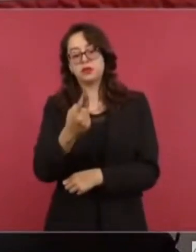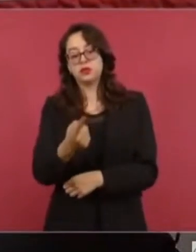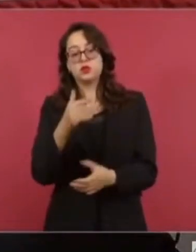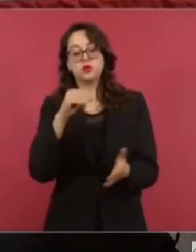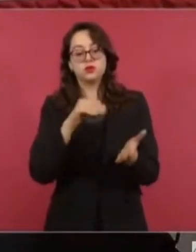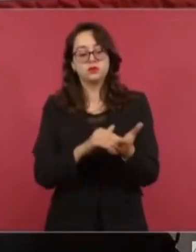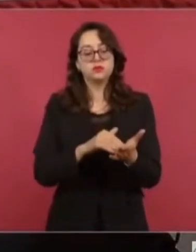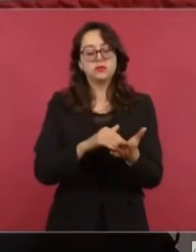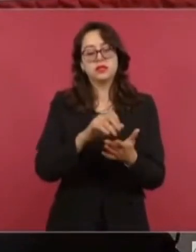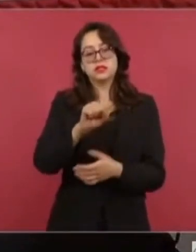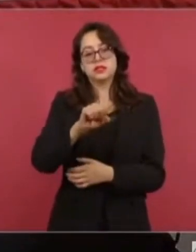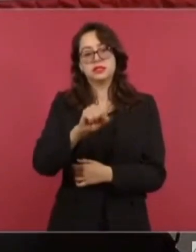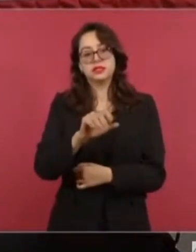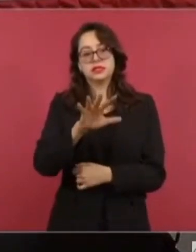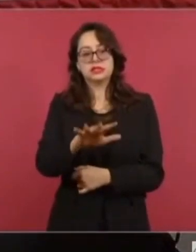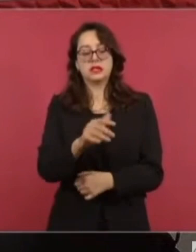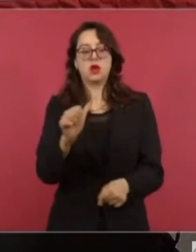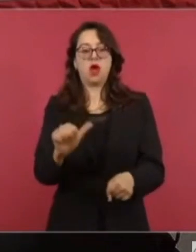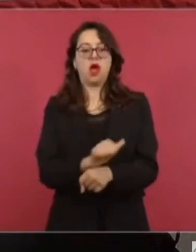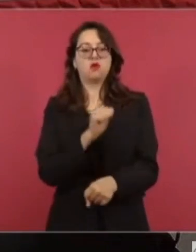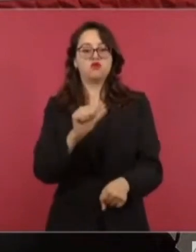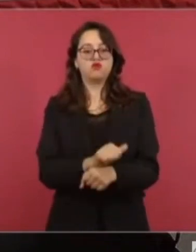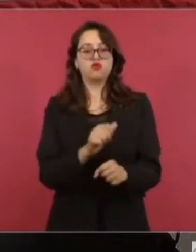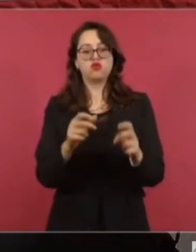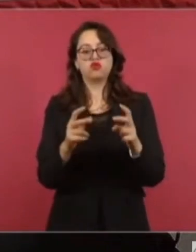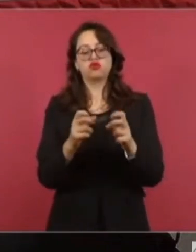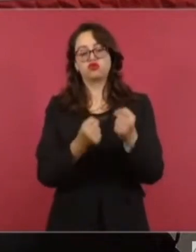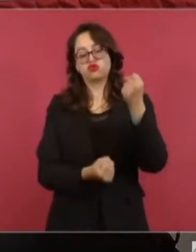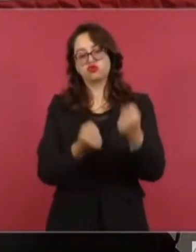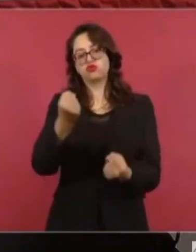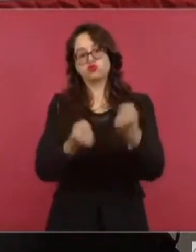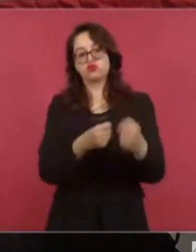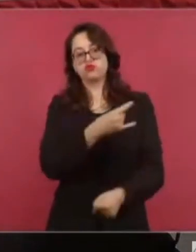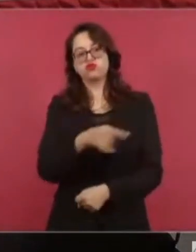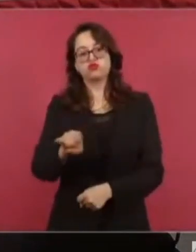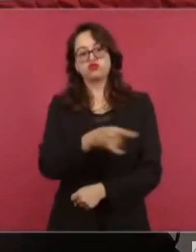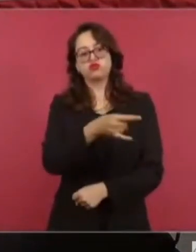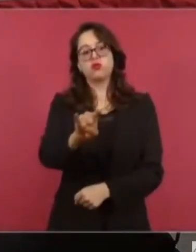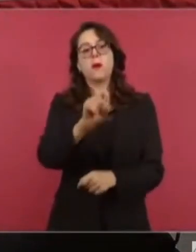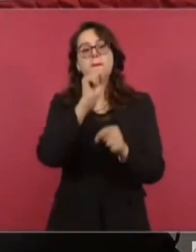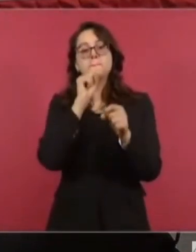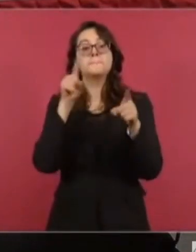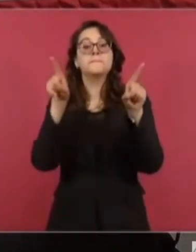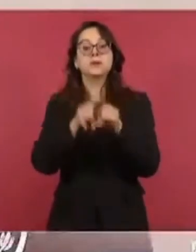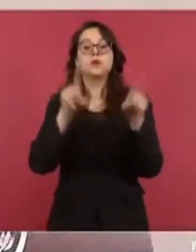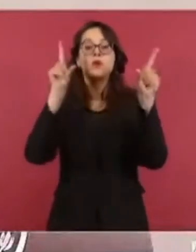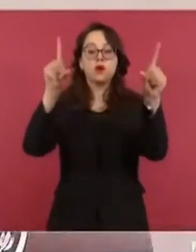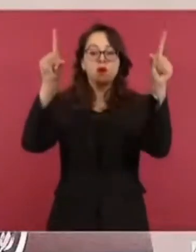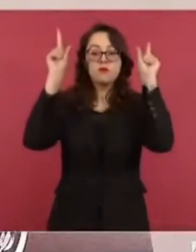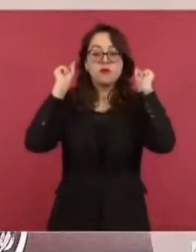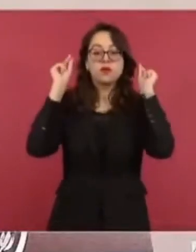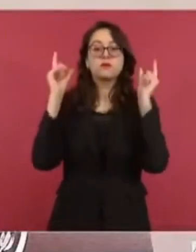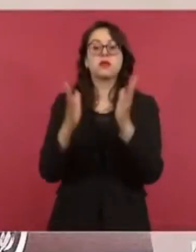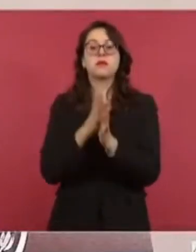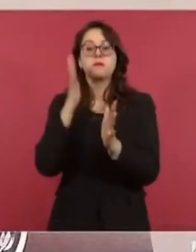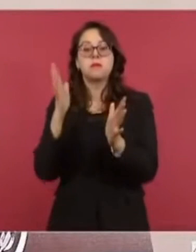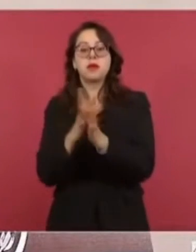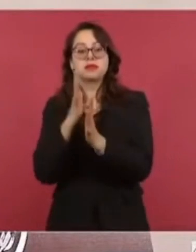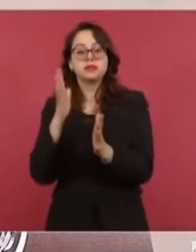21,065 en unidades móviles y participación de enfermería en sus acciones en más